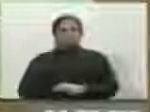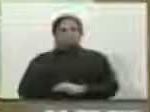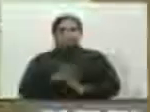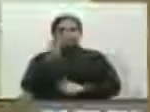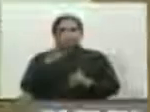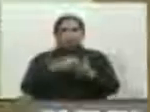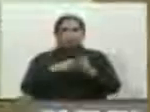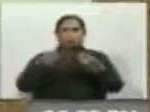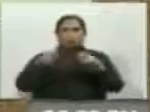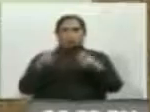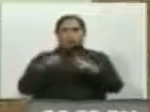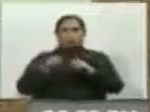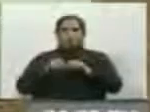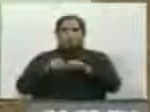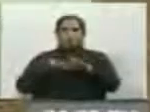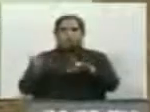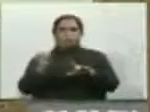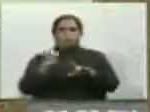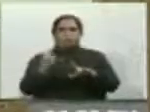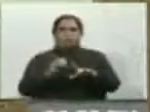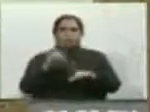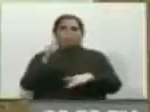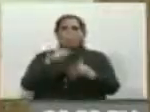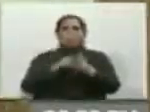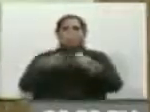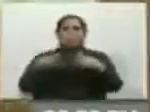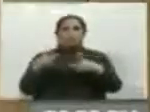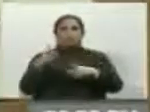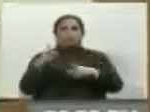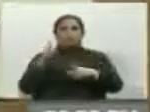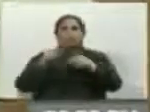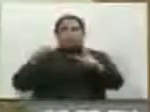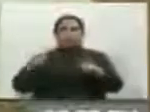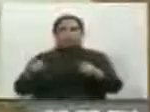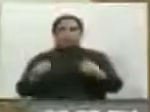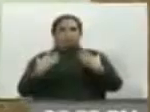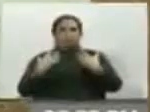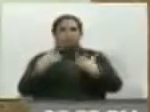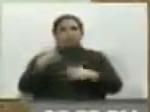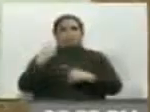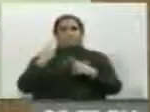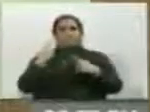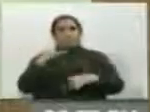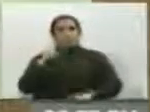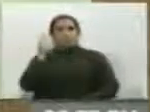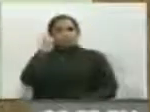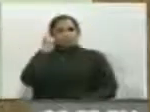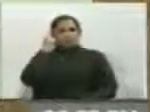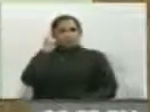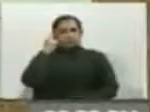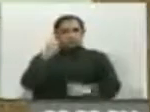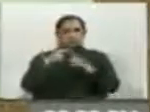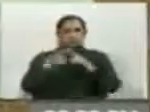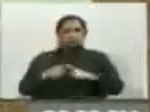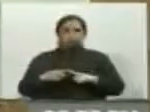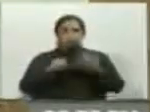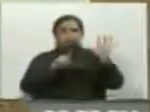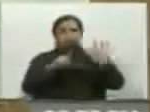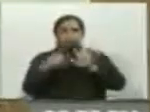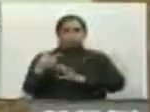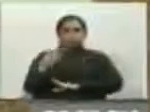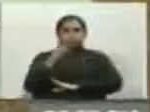en nuevos casos por días o con mil nuevos casos por día estima su registro de entre 63 y